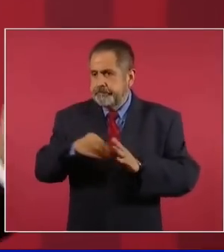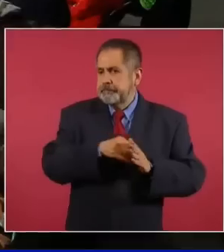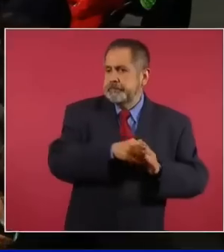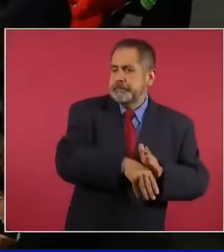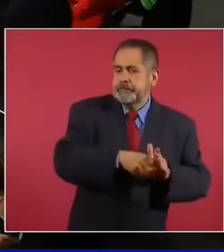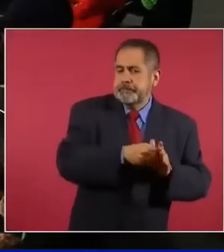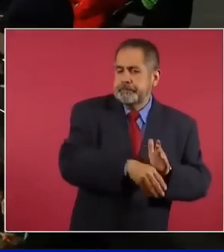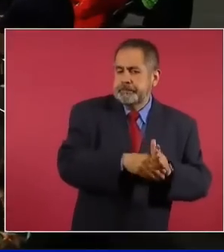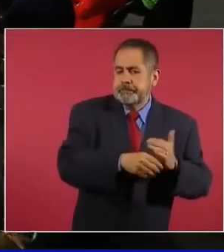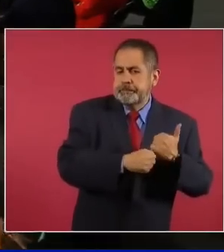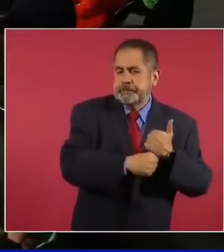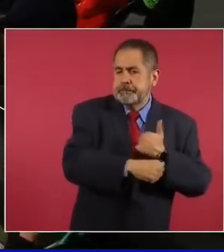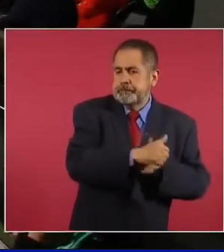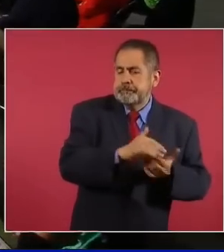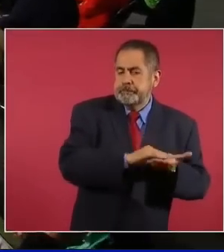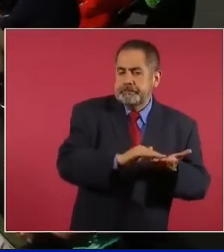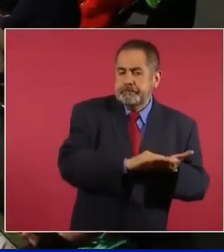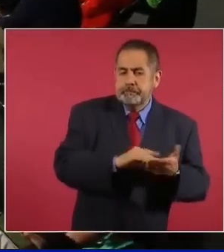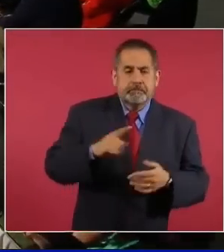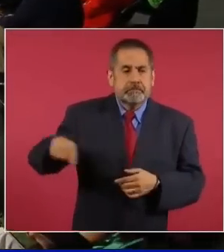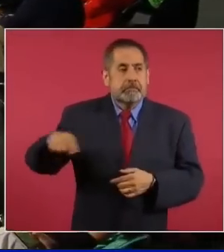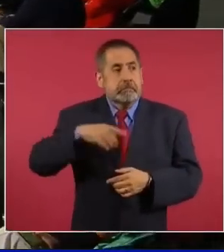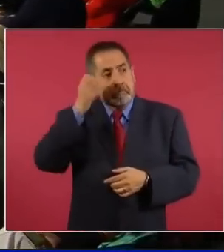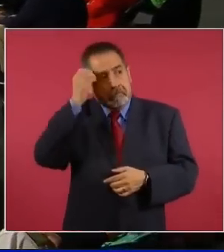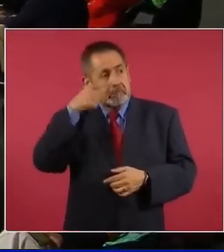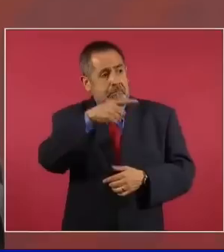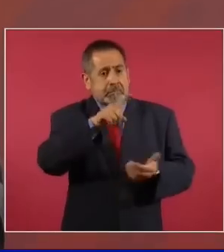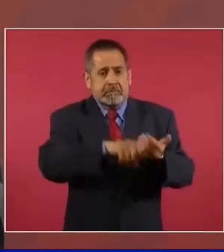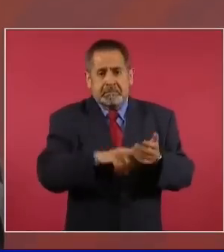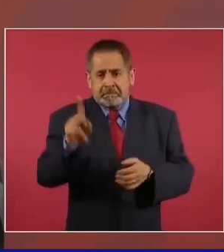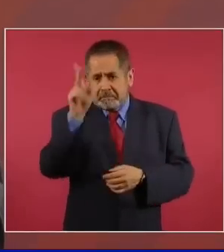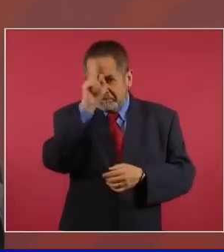las atrocidades que cometieron